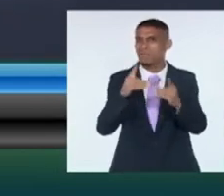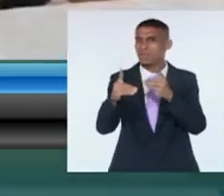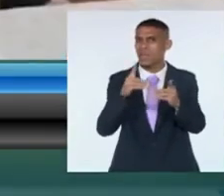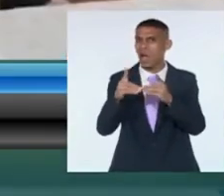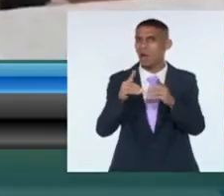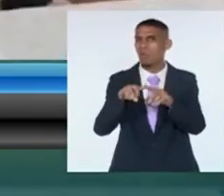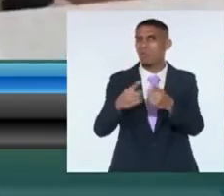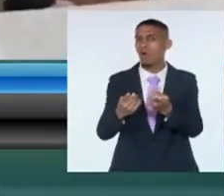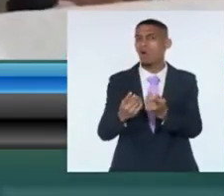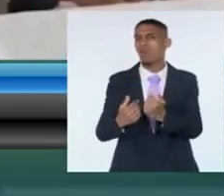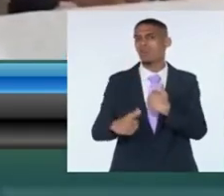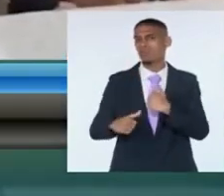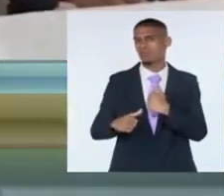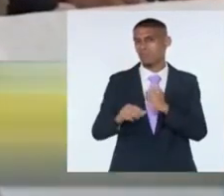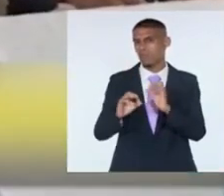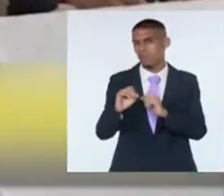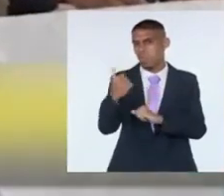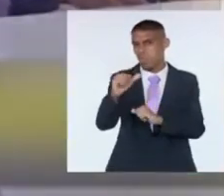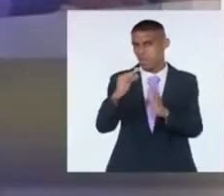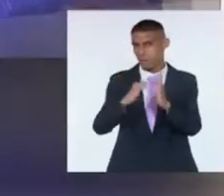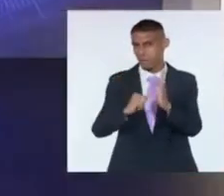por 10 meses